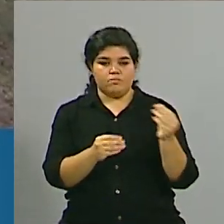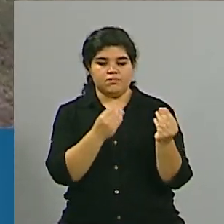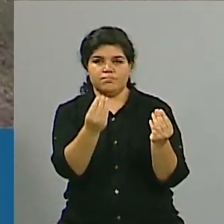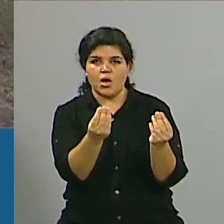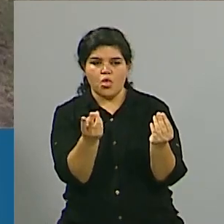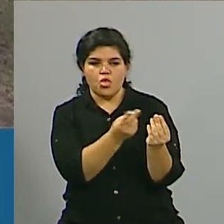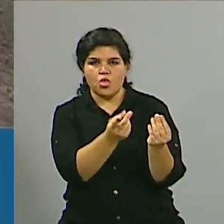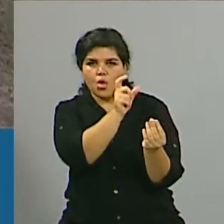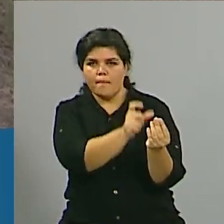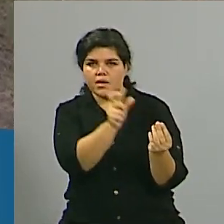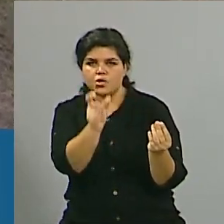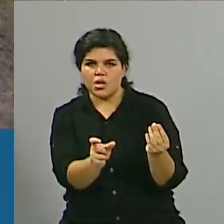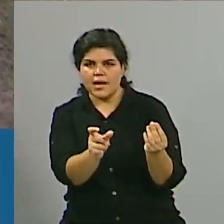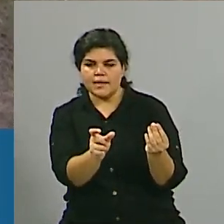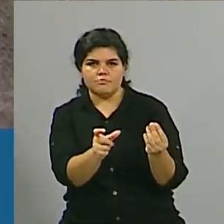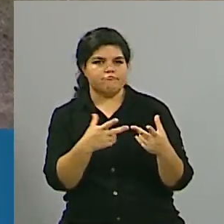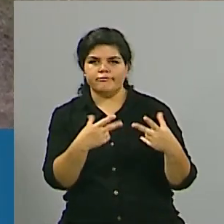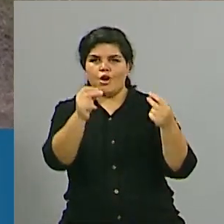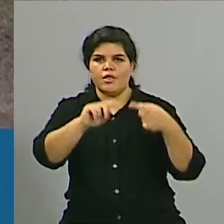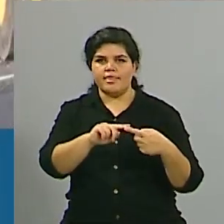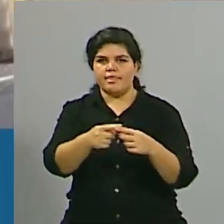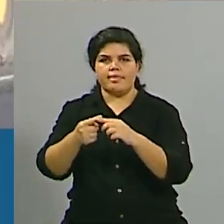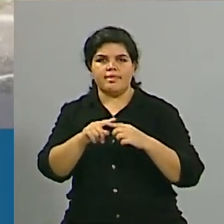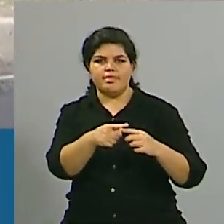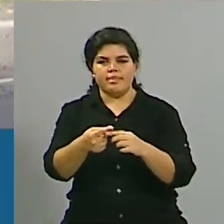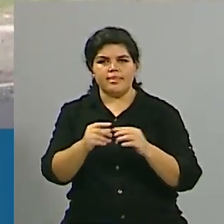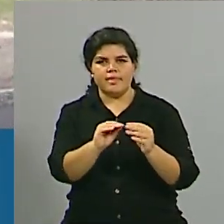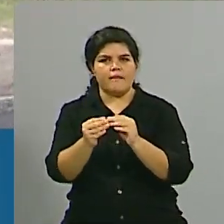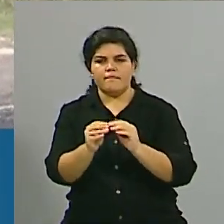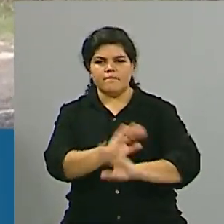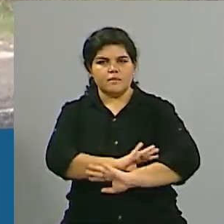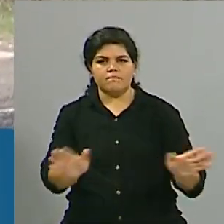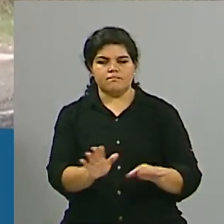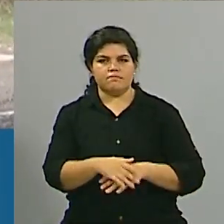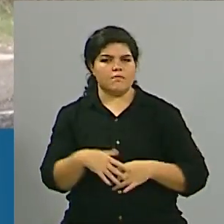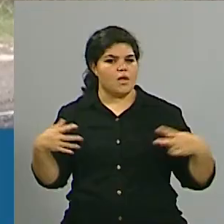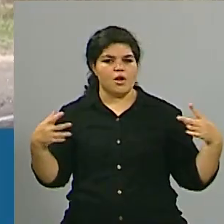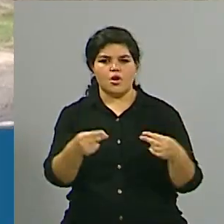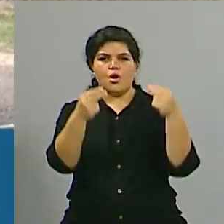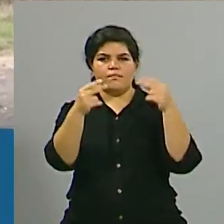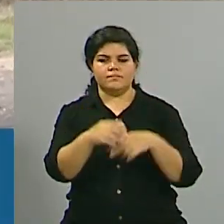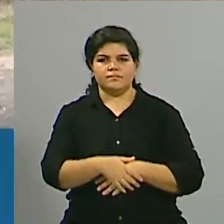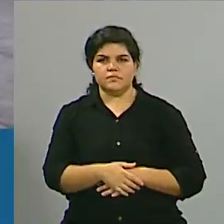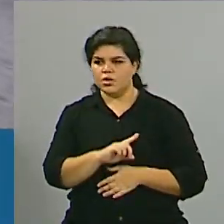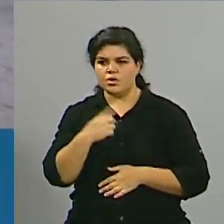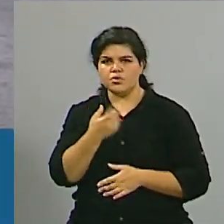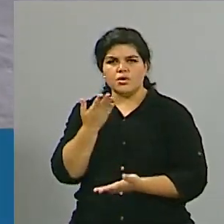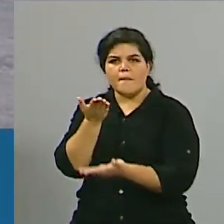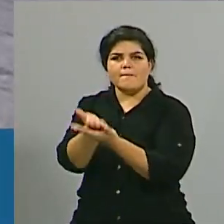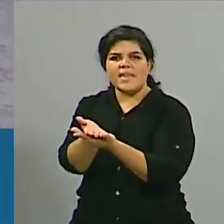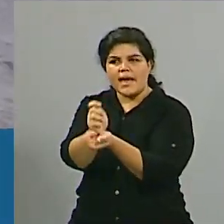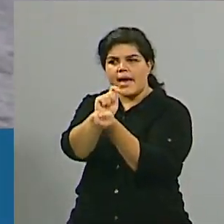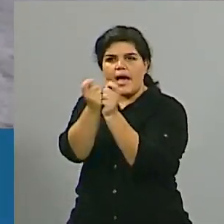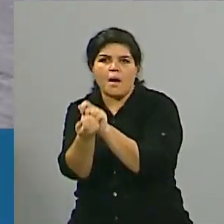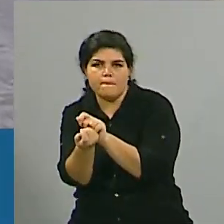al debate. No estamos pidiendo la aprobación, estábamos pidiendo que se abriera el debate a la futura reforma de la Constitución de la provincia de Mendoza. Lo